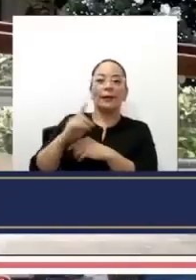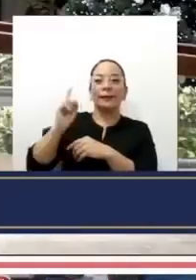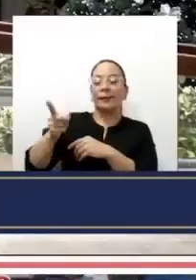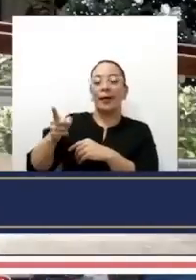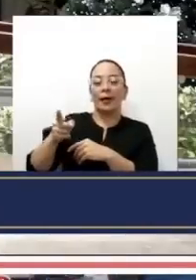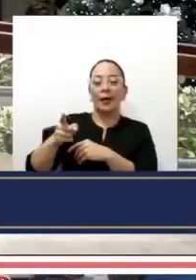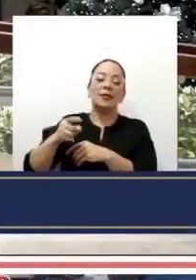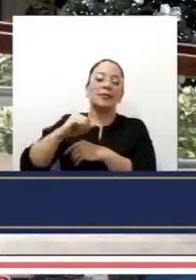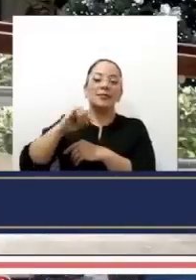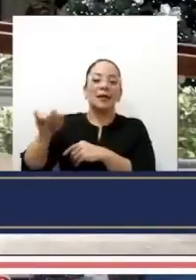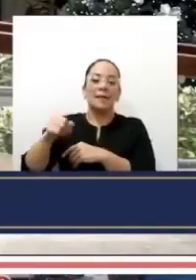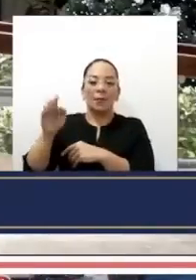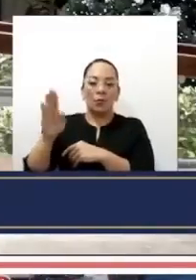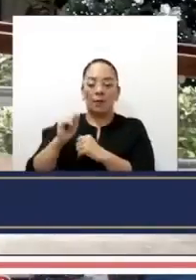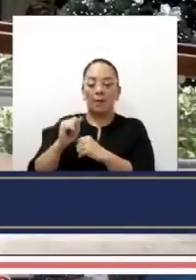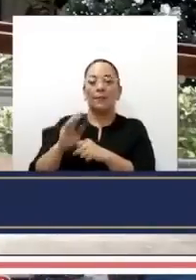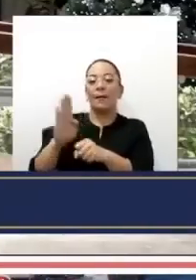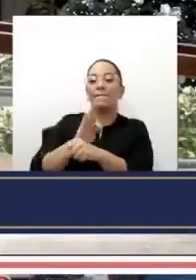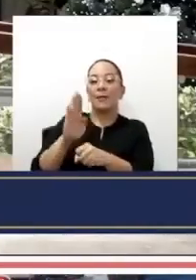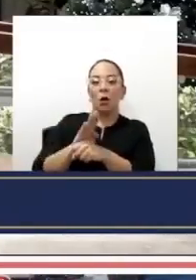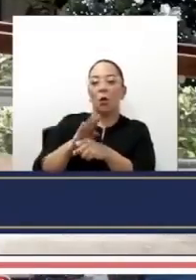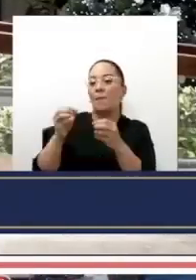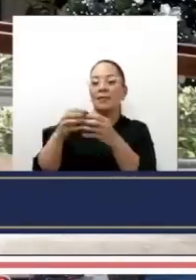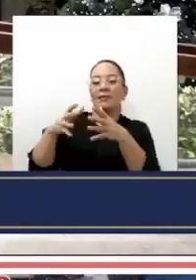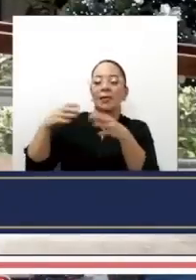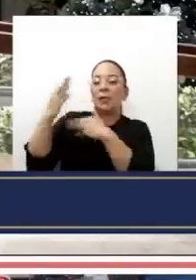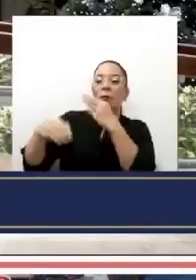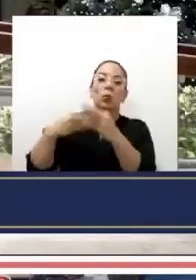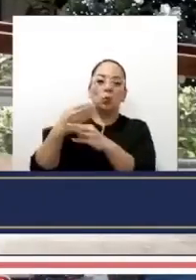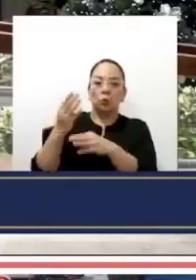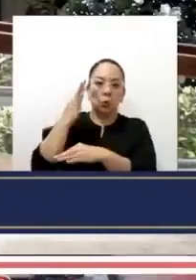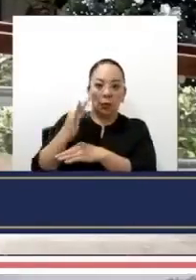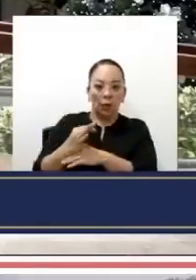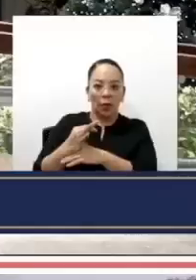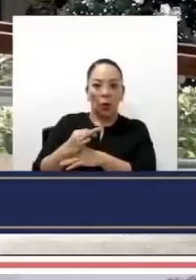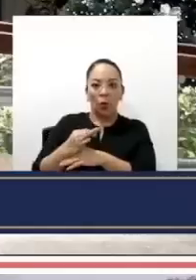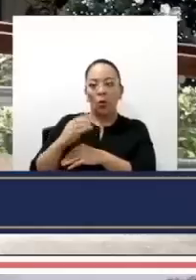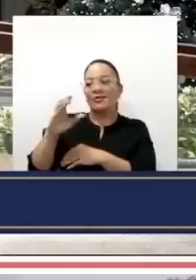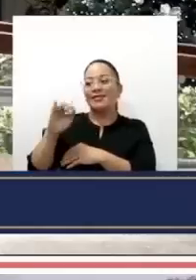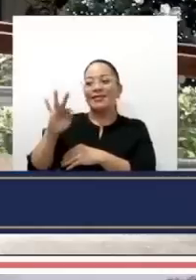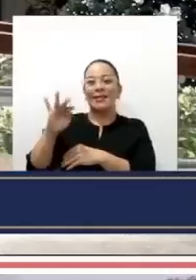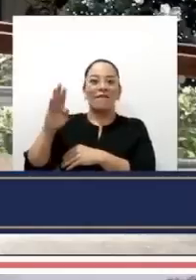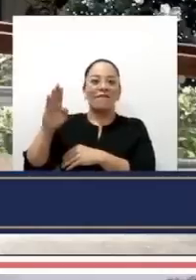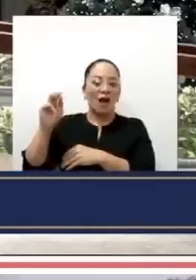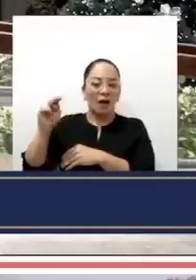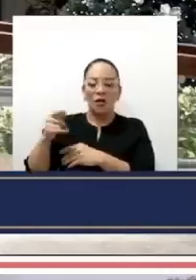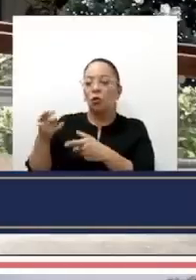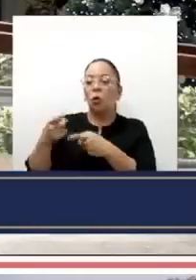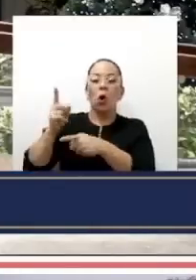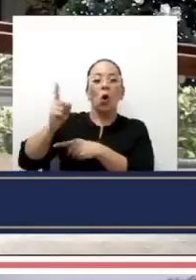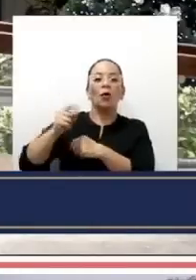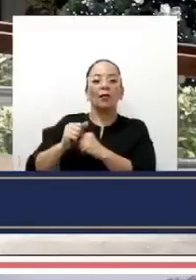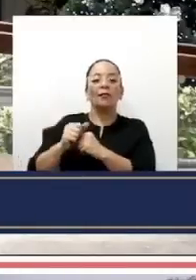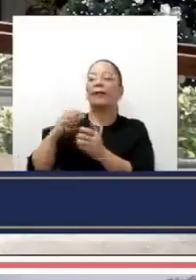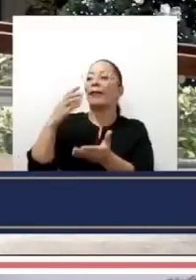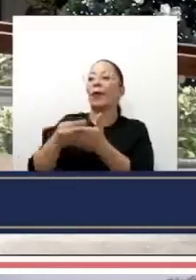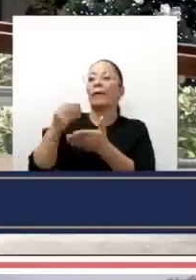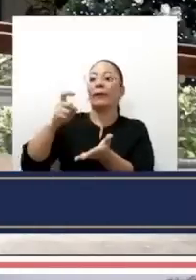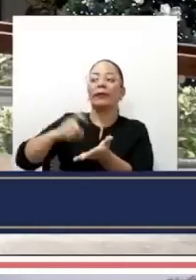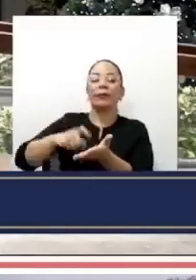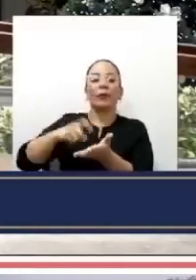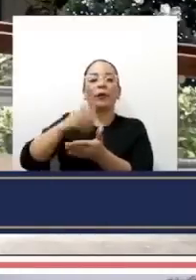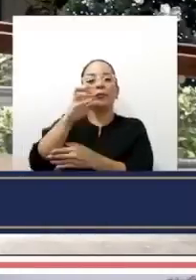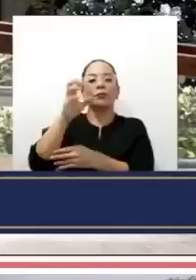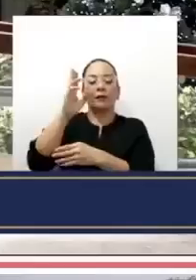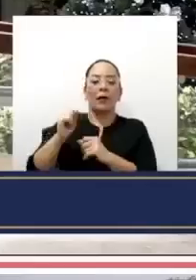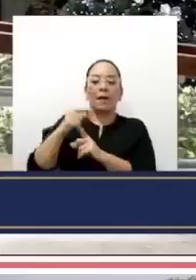Morgan, el banco más grande del mundo, creo, y Citibank, le voy a dar una orden de que compren la deuda de Costa